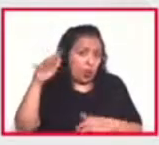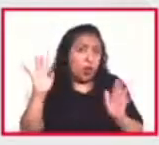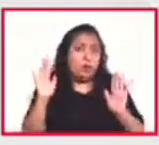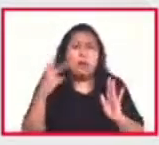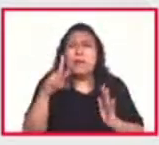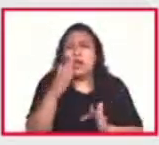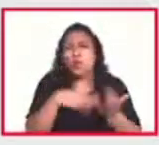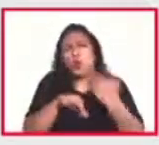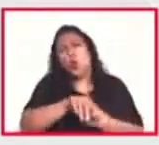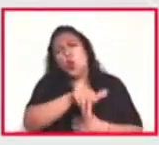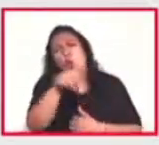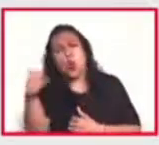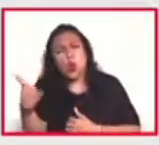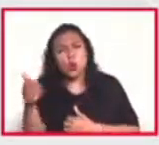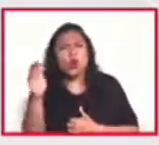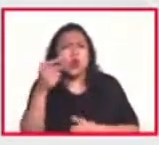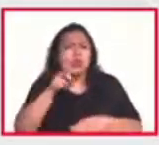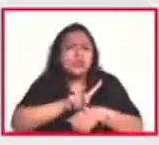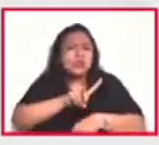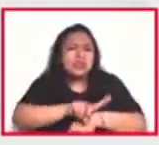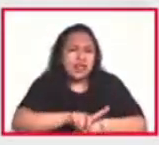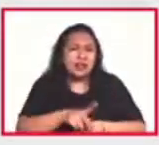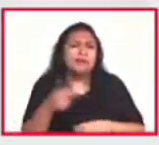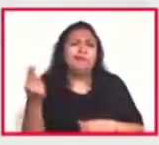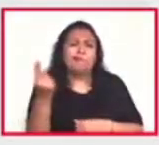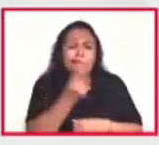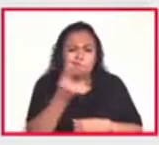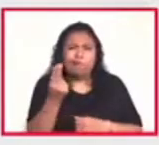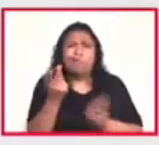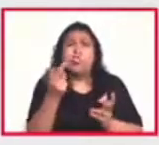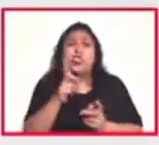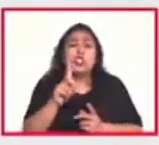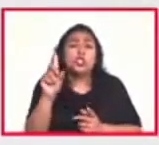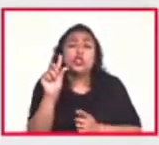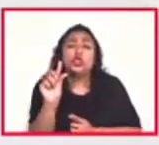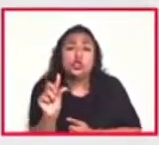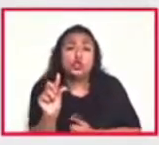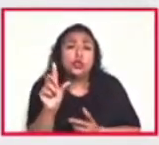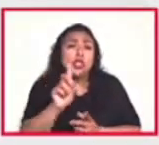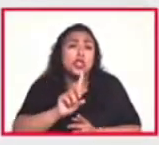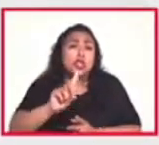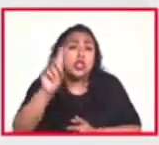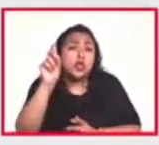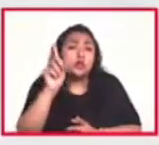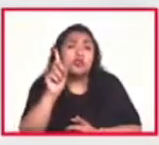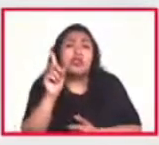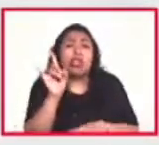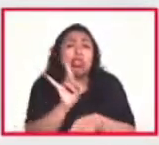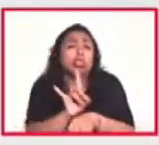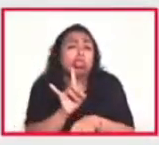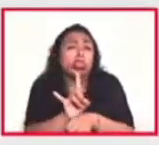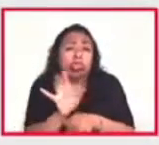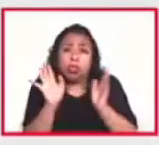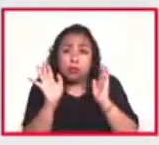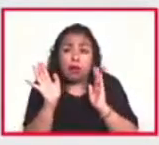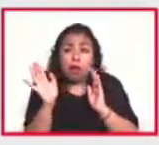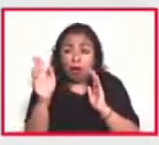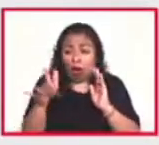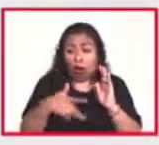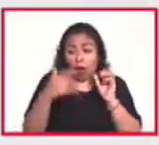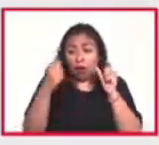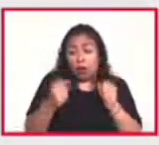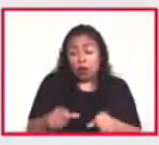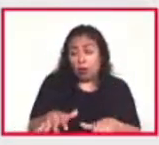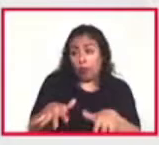demás, para lo de cada día, necesitamos que unos dioses pequeñitos, dioses de utilería, nos aseguren con su breve relumbre